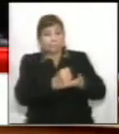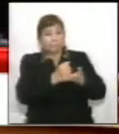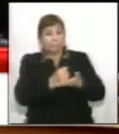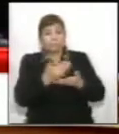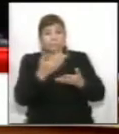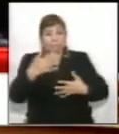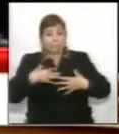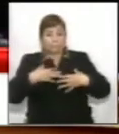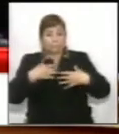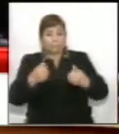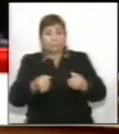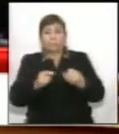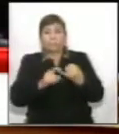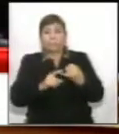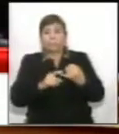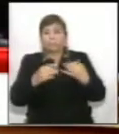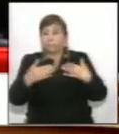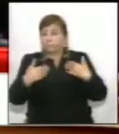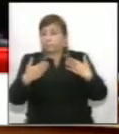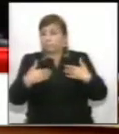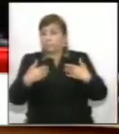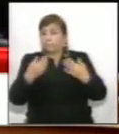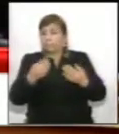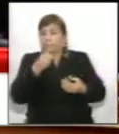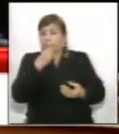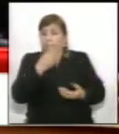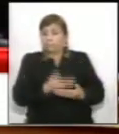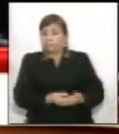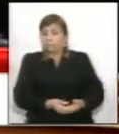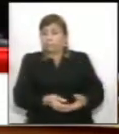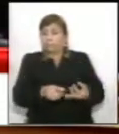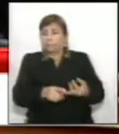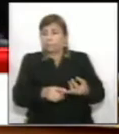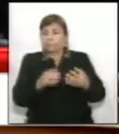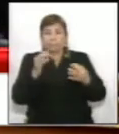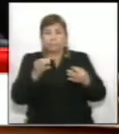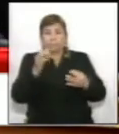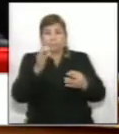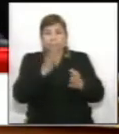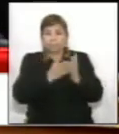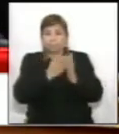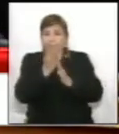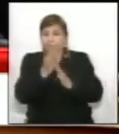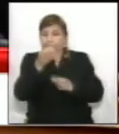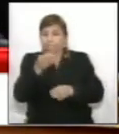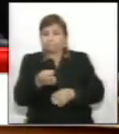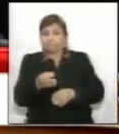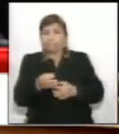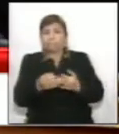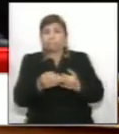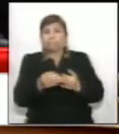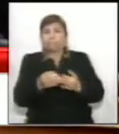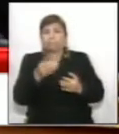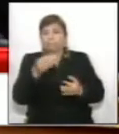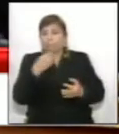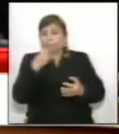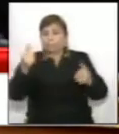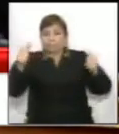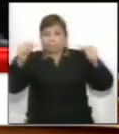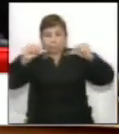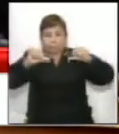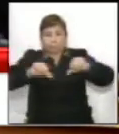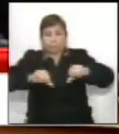salud. Felicitamos que haya tomado en cuenta. Como un eje fundamental, ha sido evidente el fracaso del